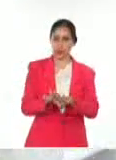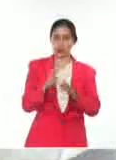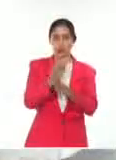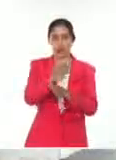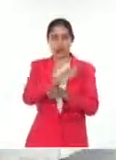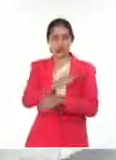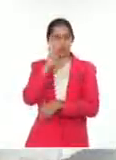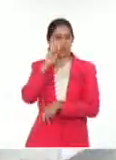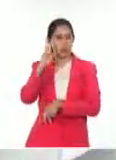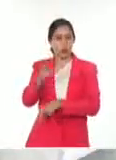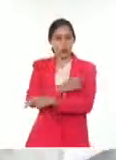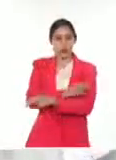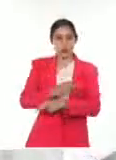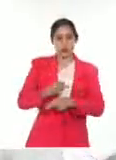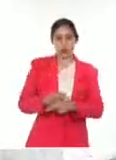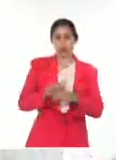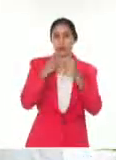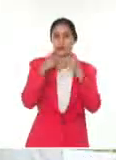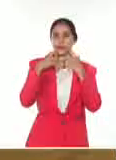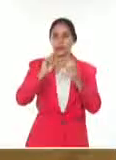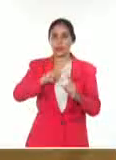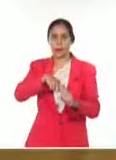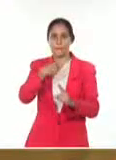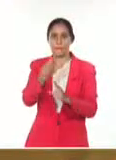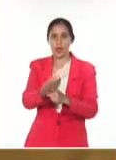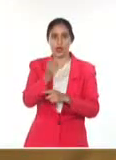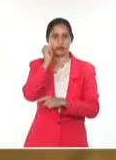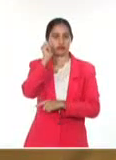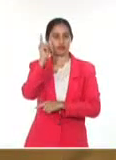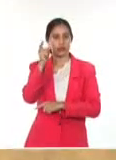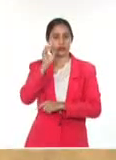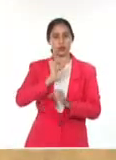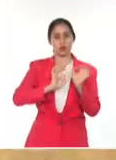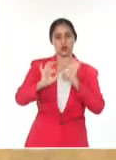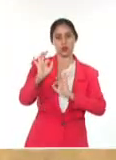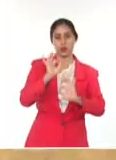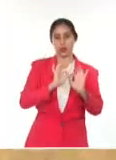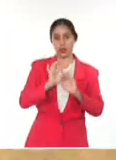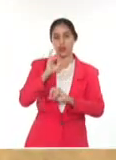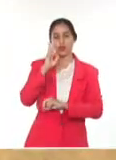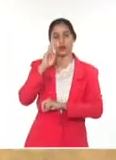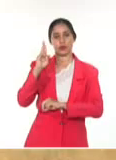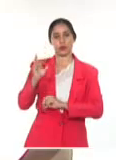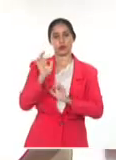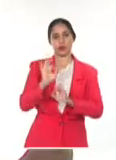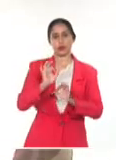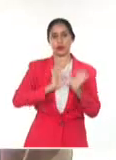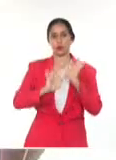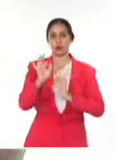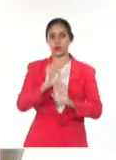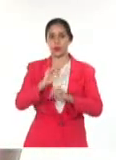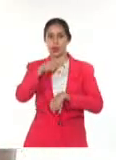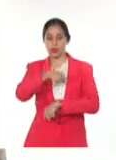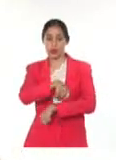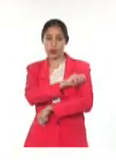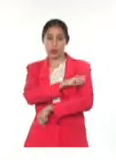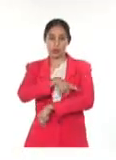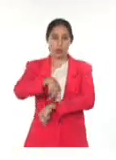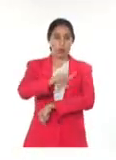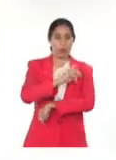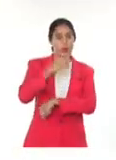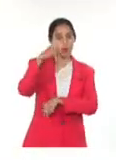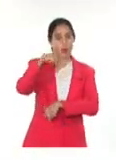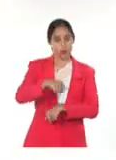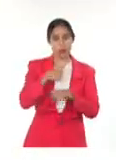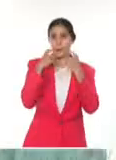la contienda de preservar su soberanía y desarrollo alcanzado por el bienestar del pueblo. Hoy se ha de venerar a